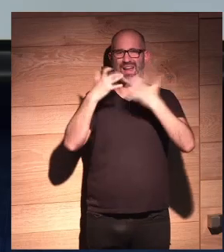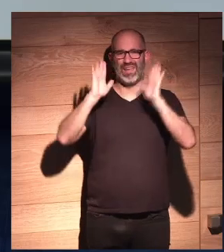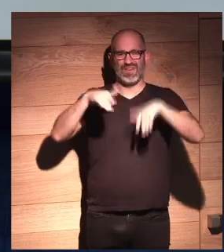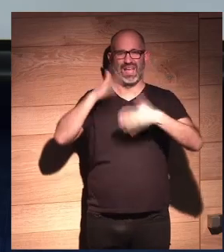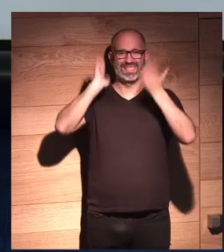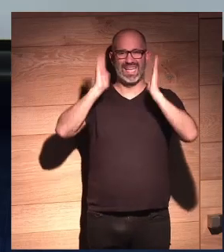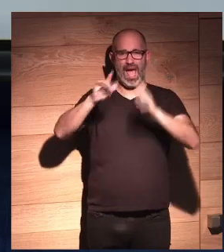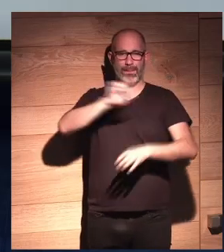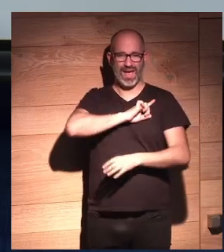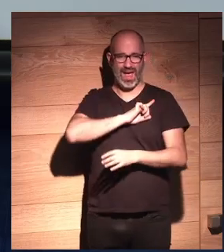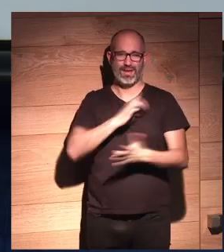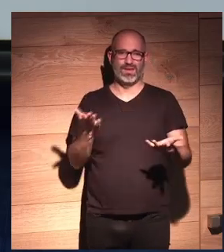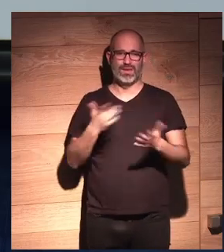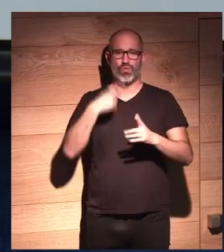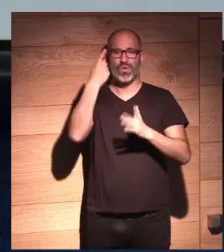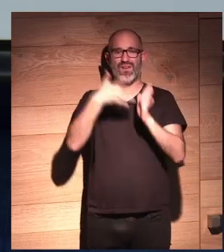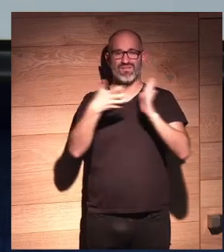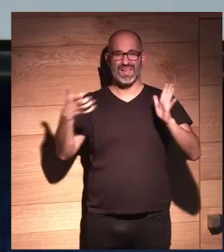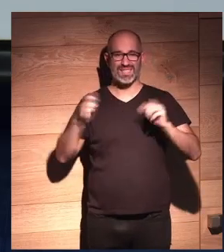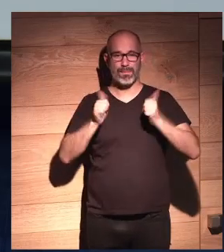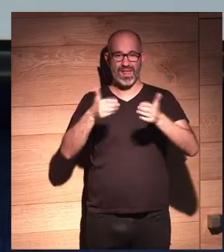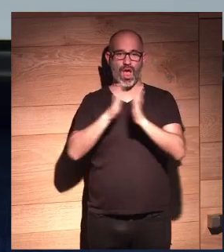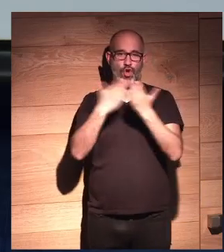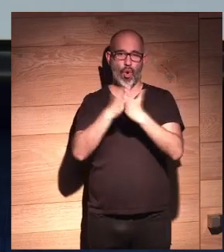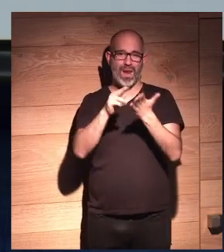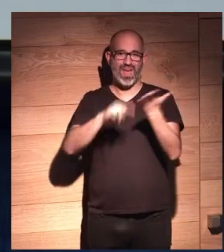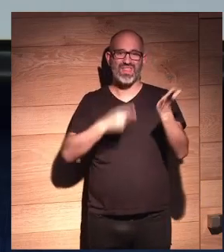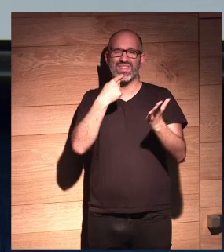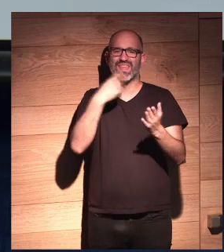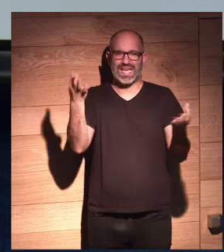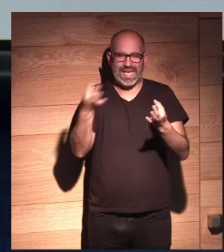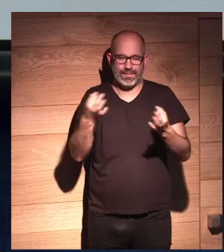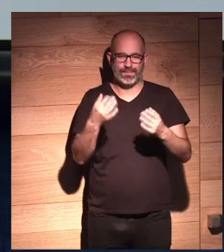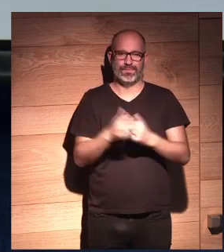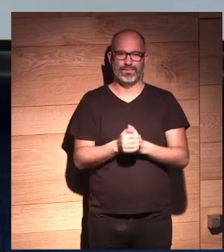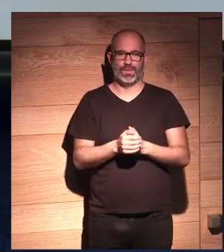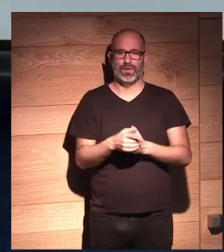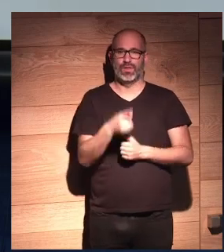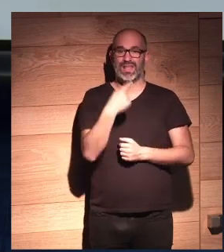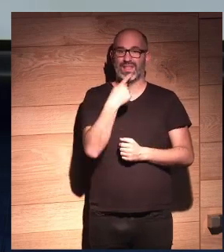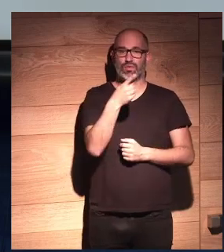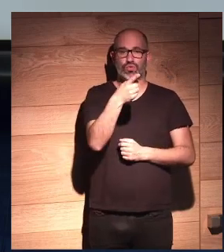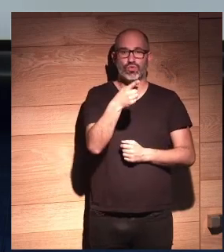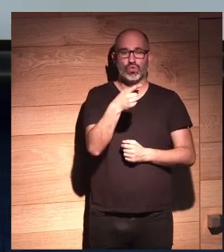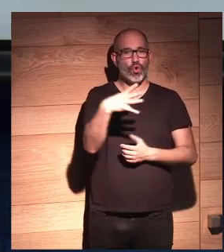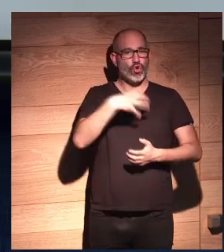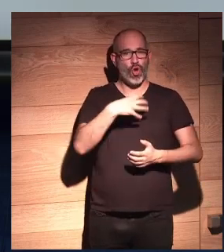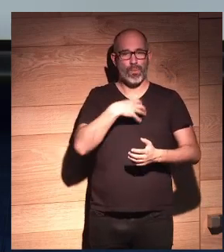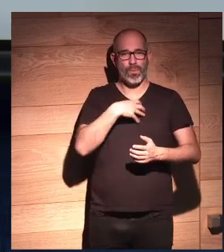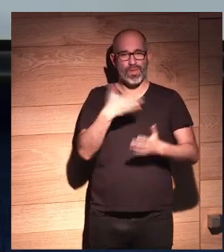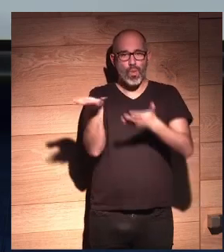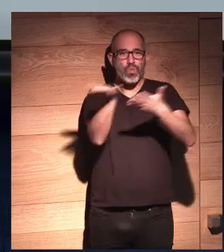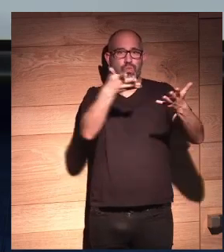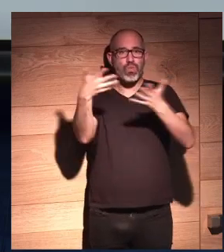terapia, y hay una frase inicial que dice así como no puedes guiar el viento, pero puedes cambiar la dirección